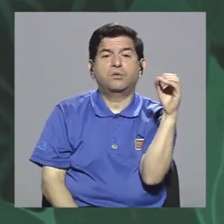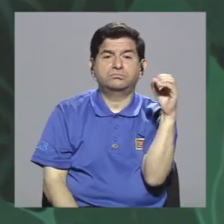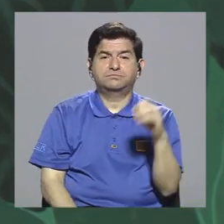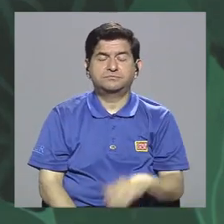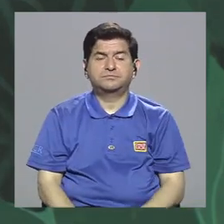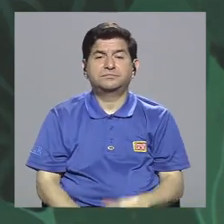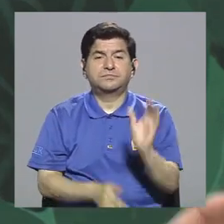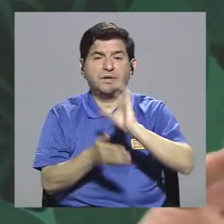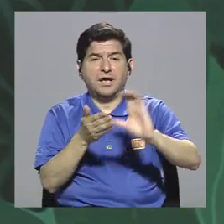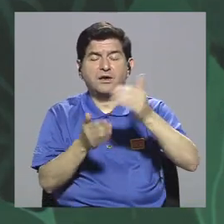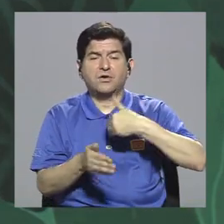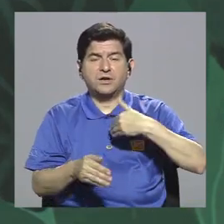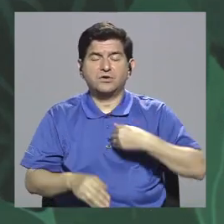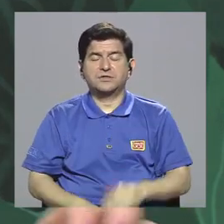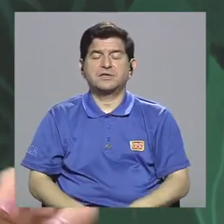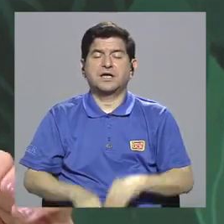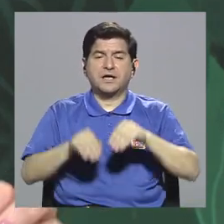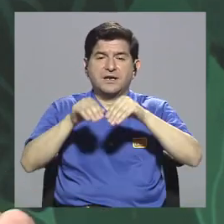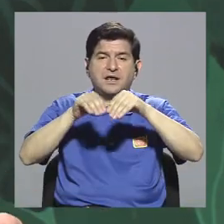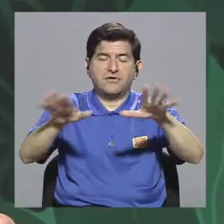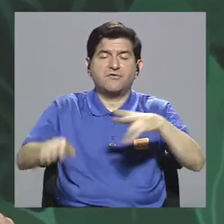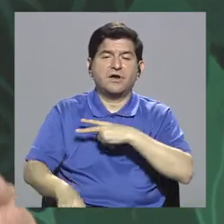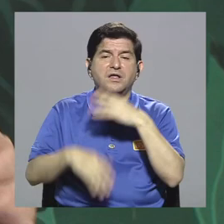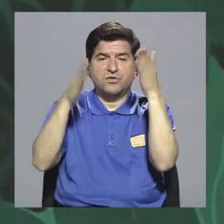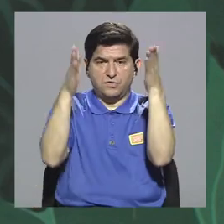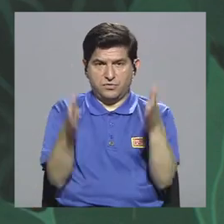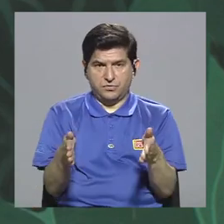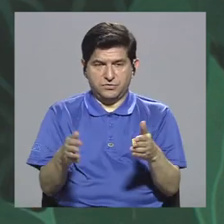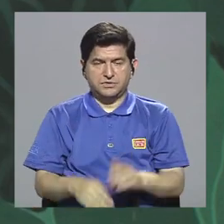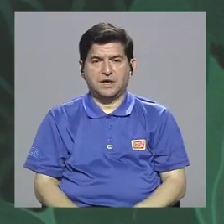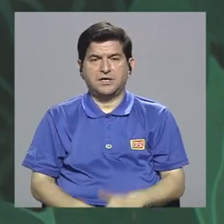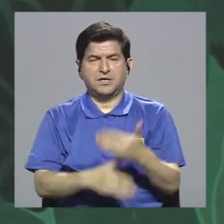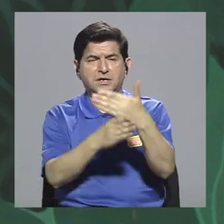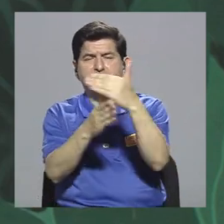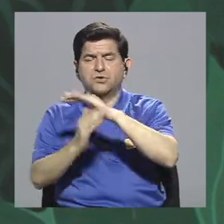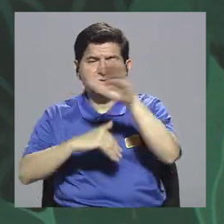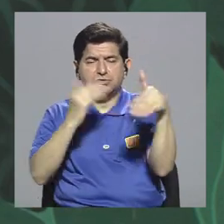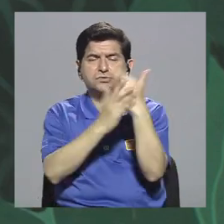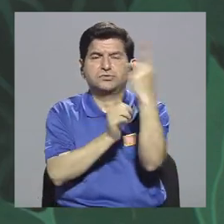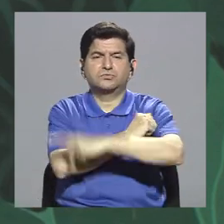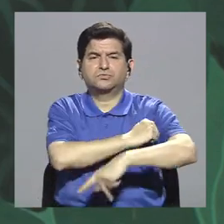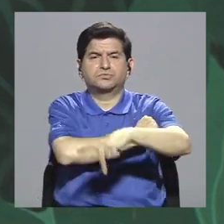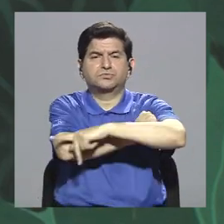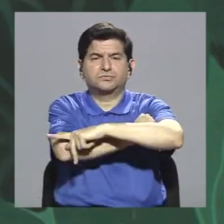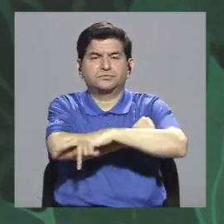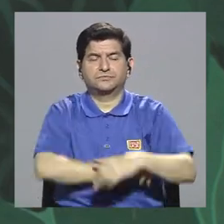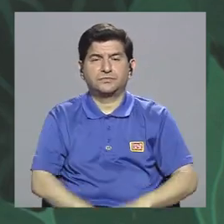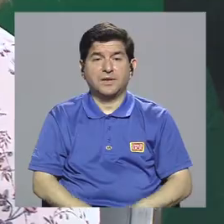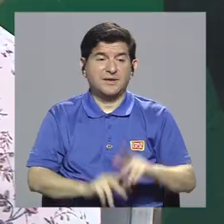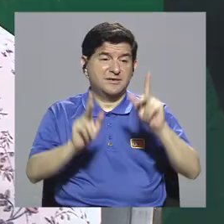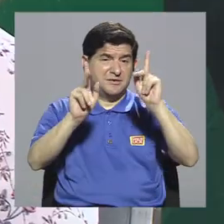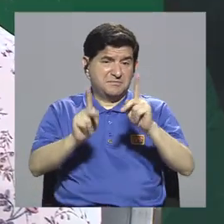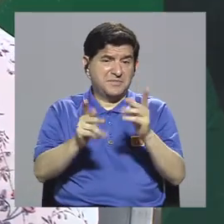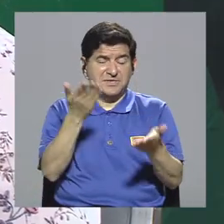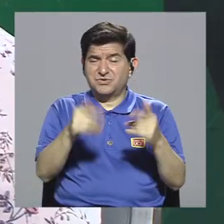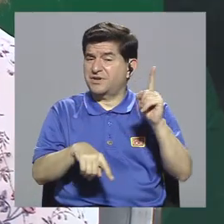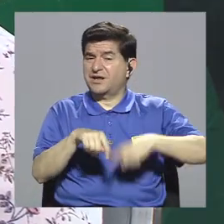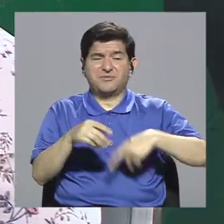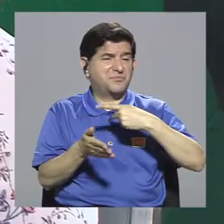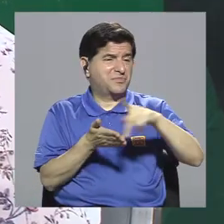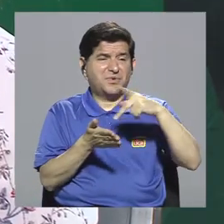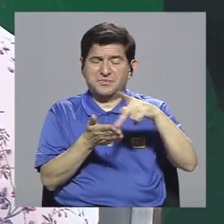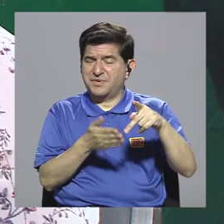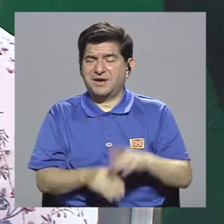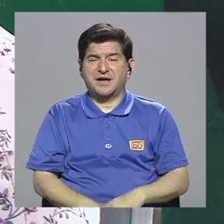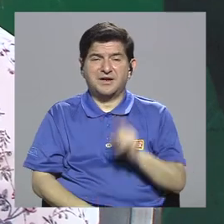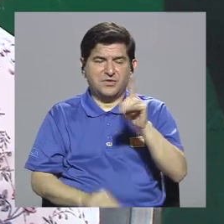sabe abordan ese tema, o si no, el colegio tiene una red de voluntariado que está distribuida a lo largo del